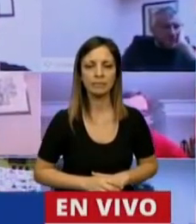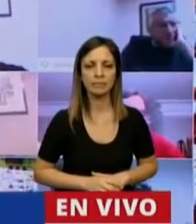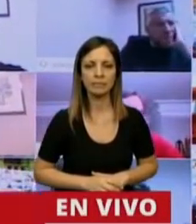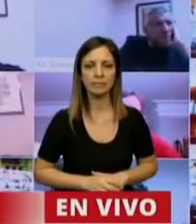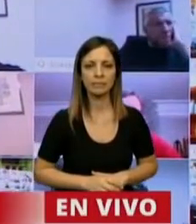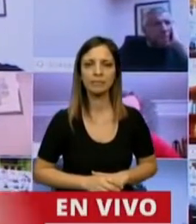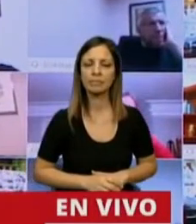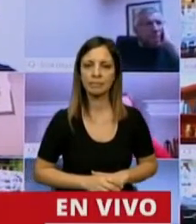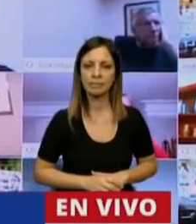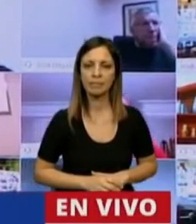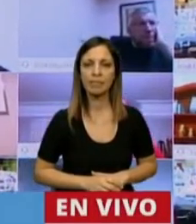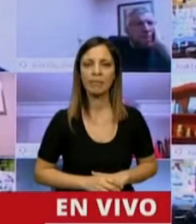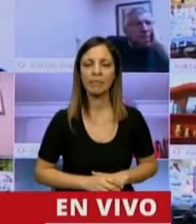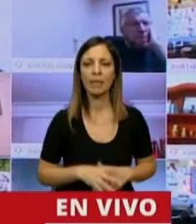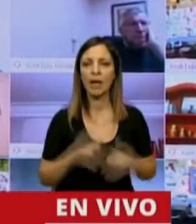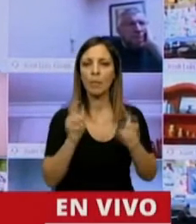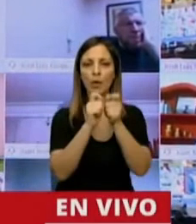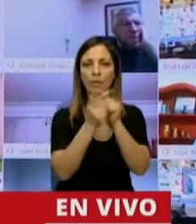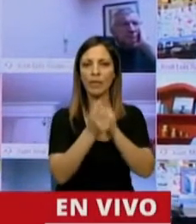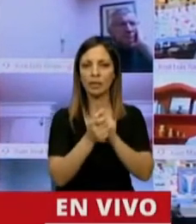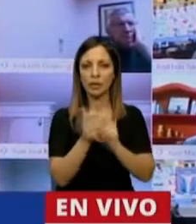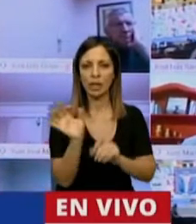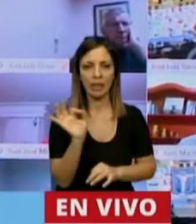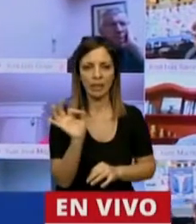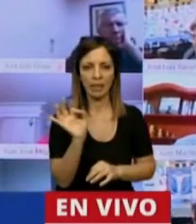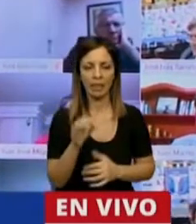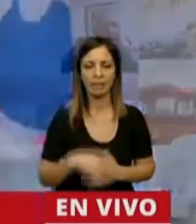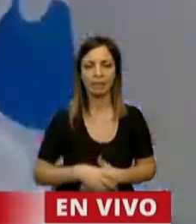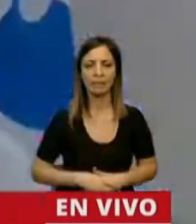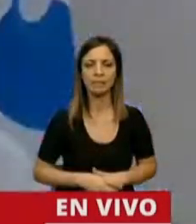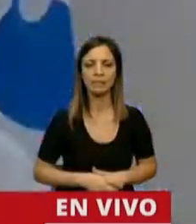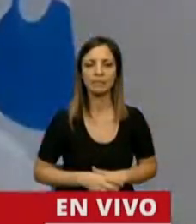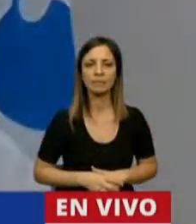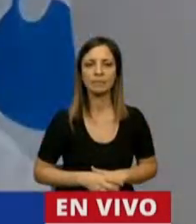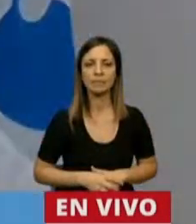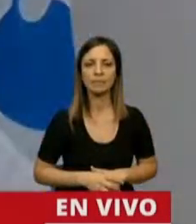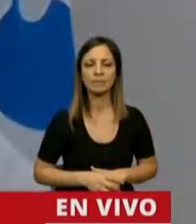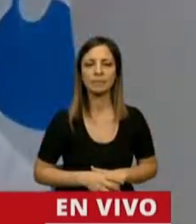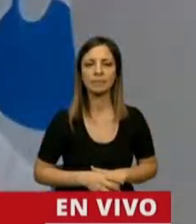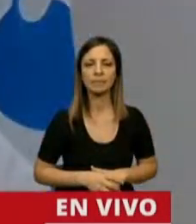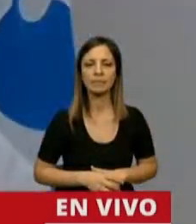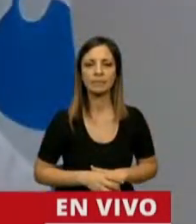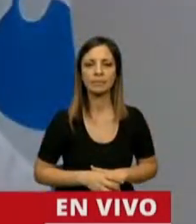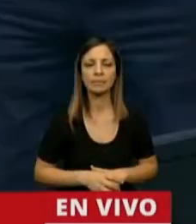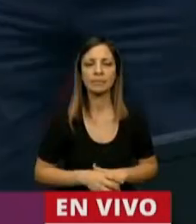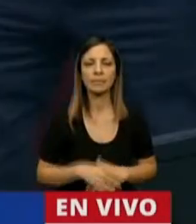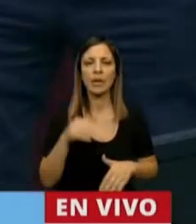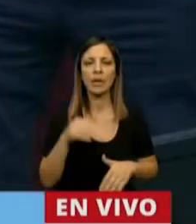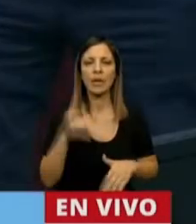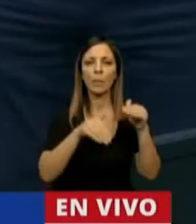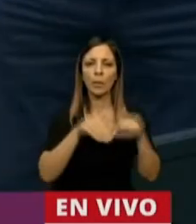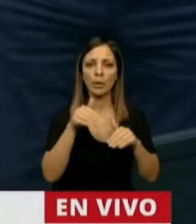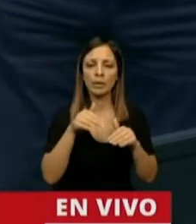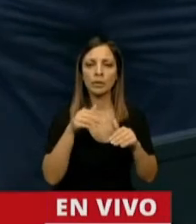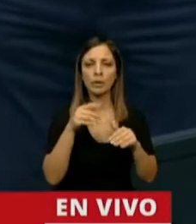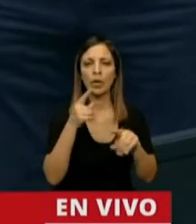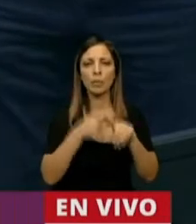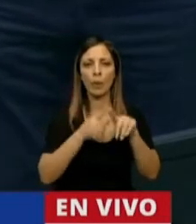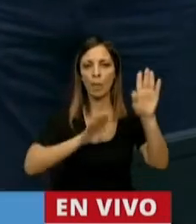gastos para el 2020 superaría los 7 billones de pesos, con un incremento